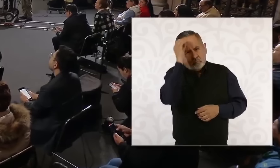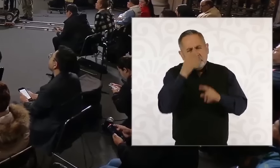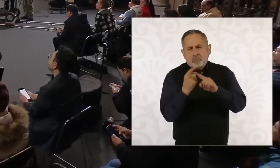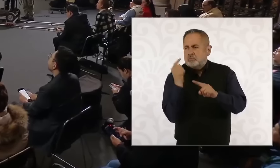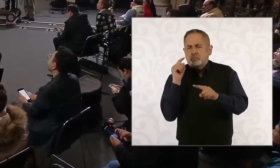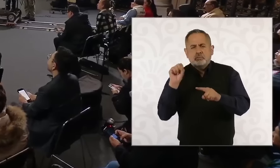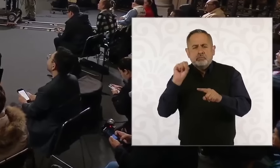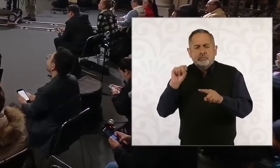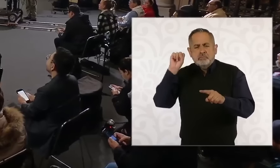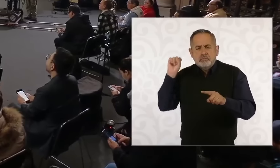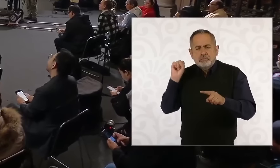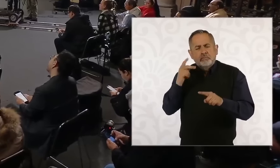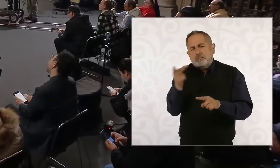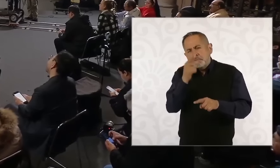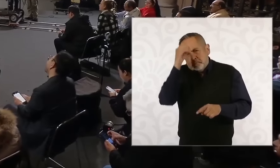sábado.